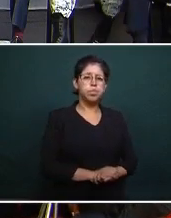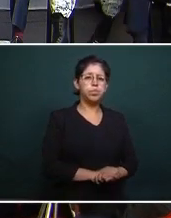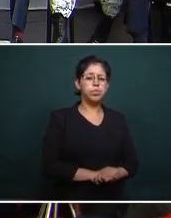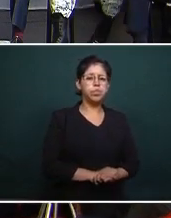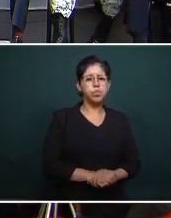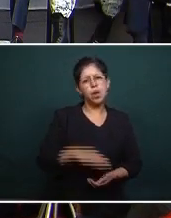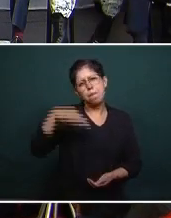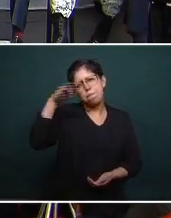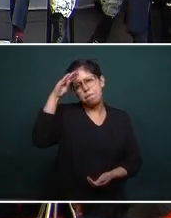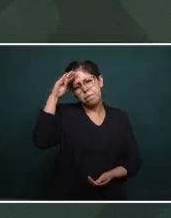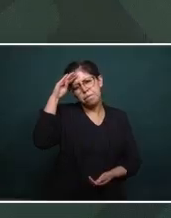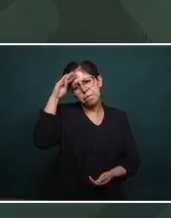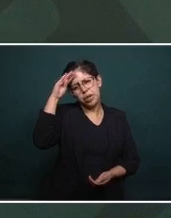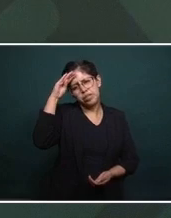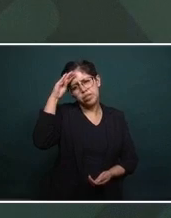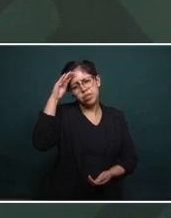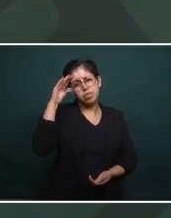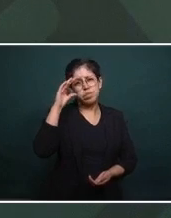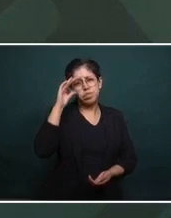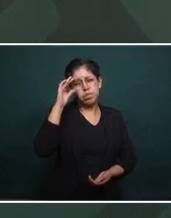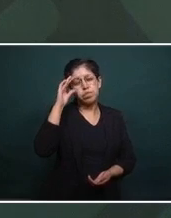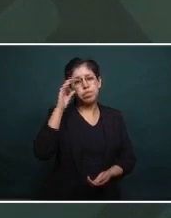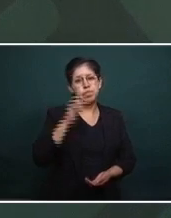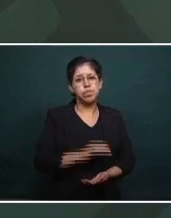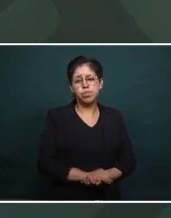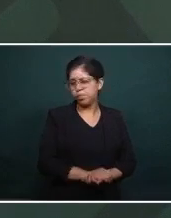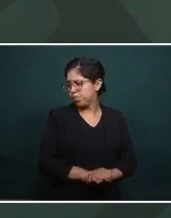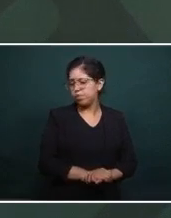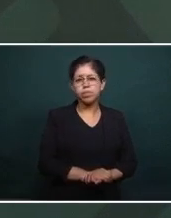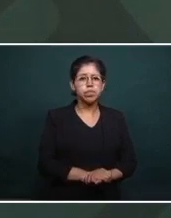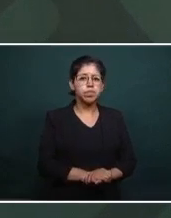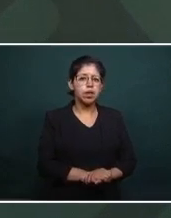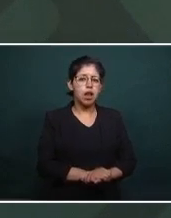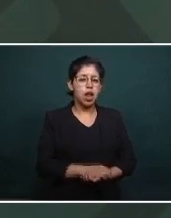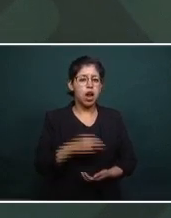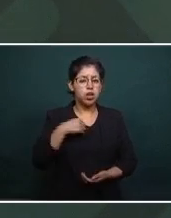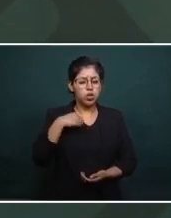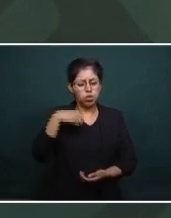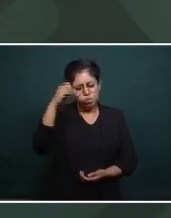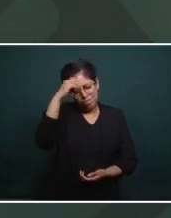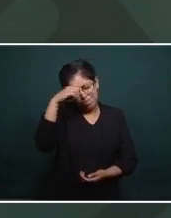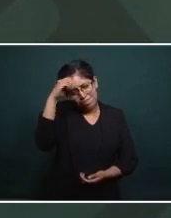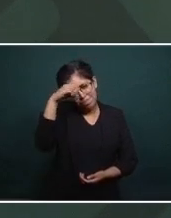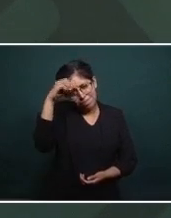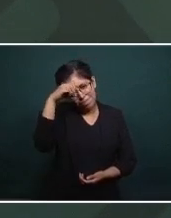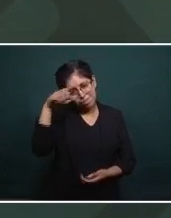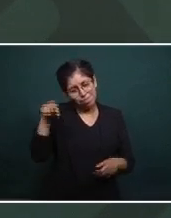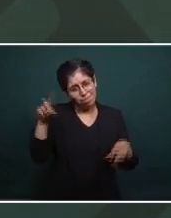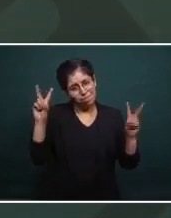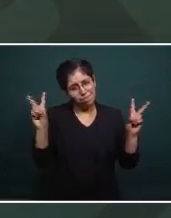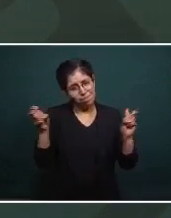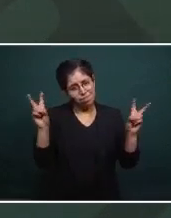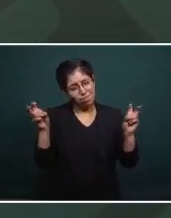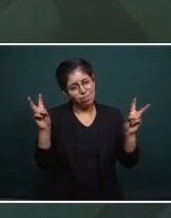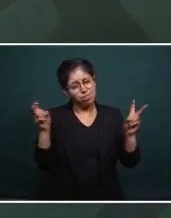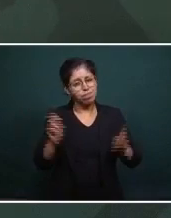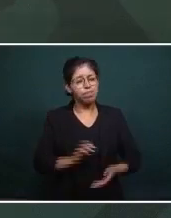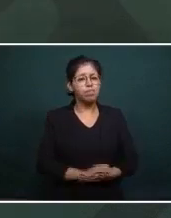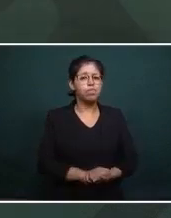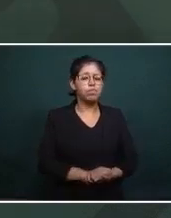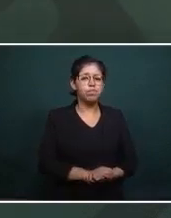Pienso, es mi opinión, que este tema va a ser